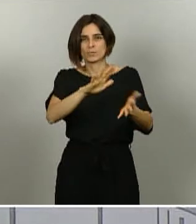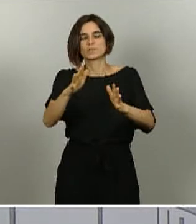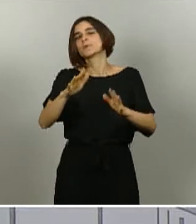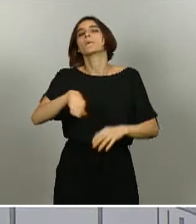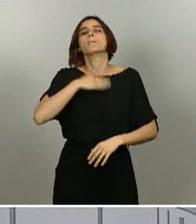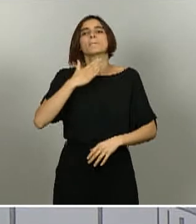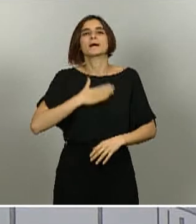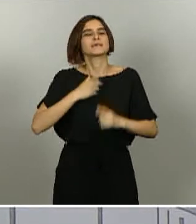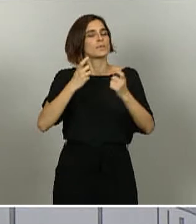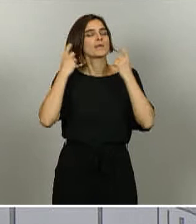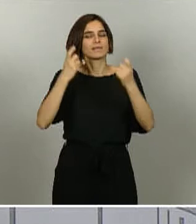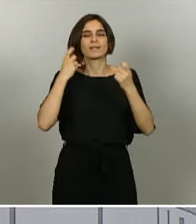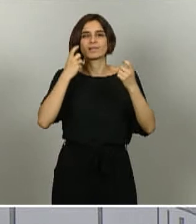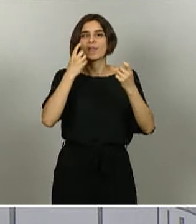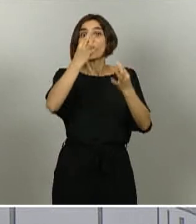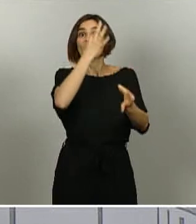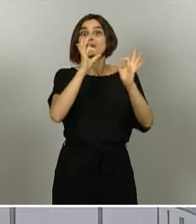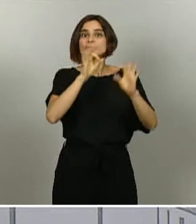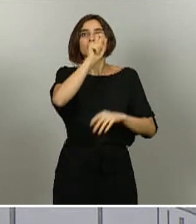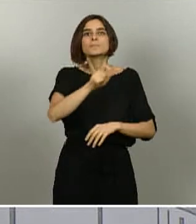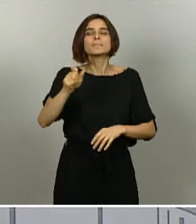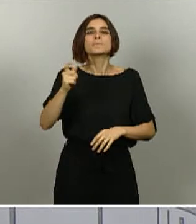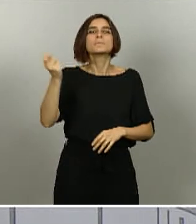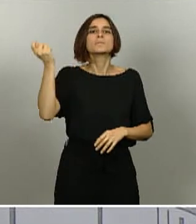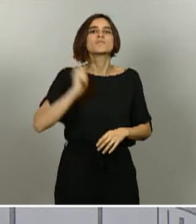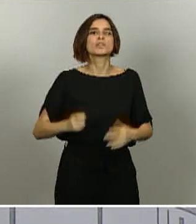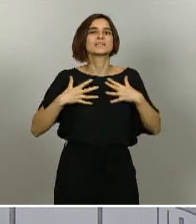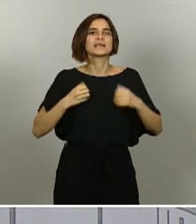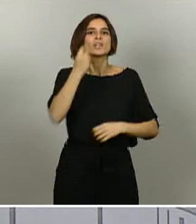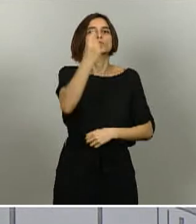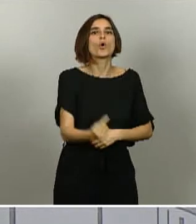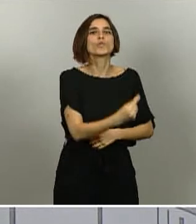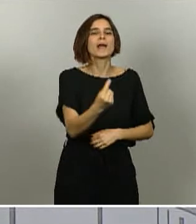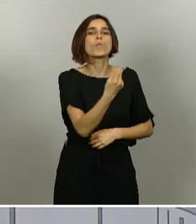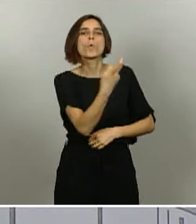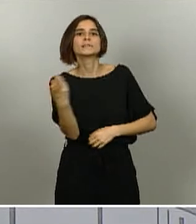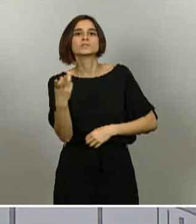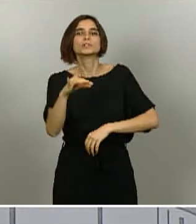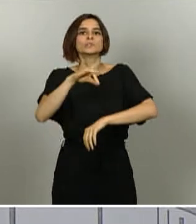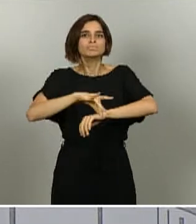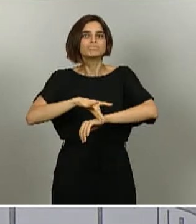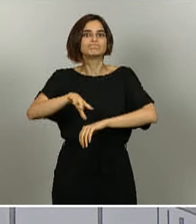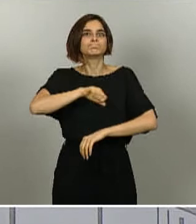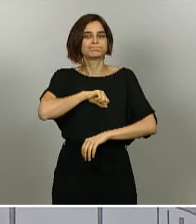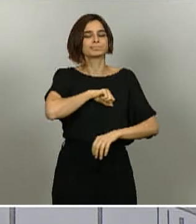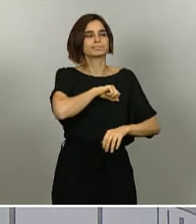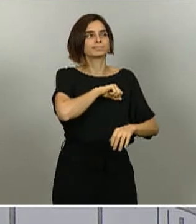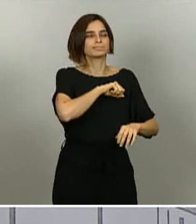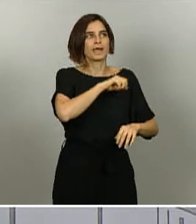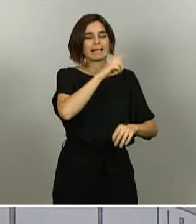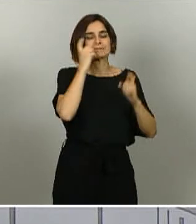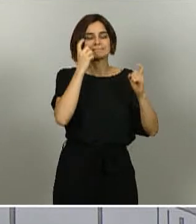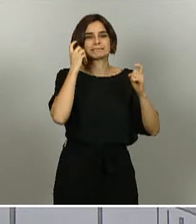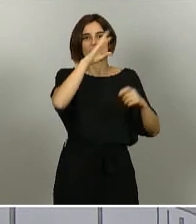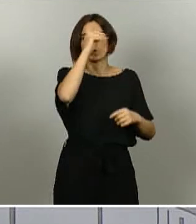total de sanitarios para ver si no me olvido, intentaré traer el número total de sanitarios. Ya les digo que aquí